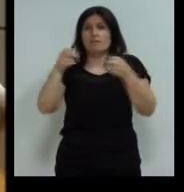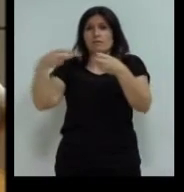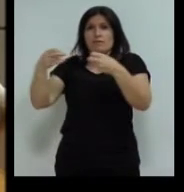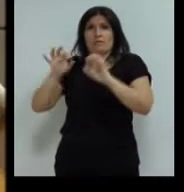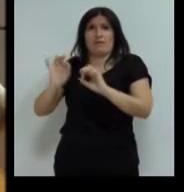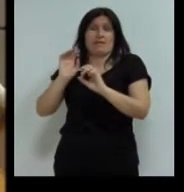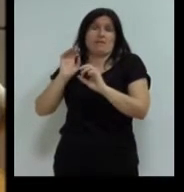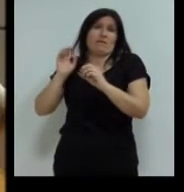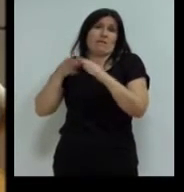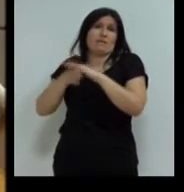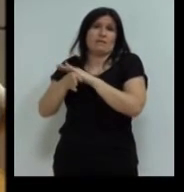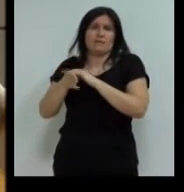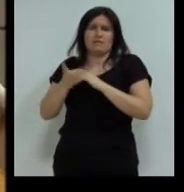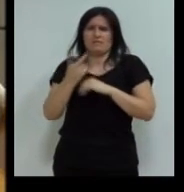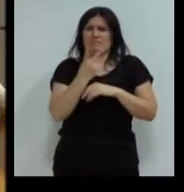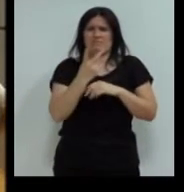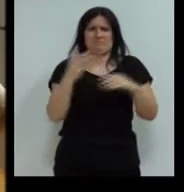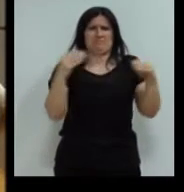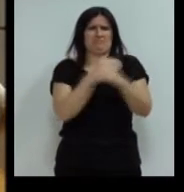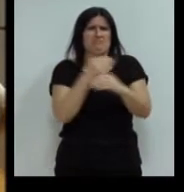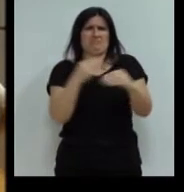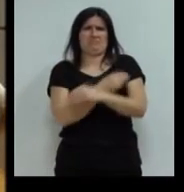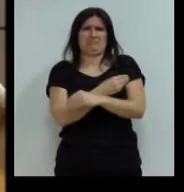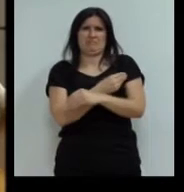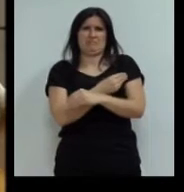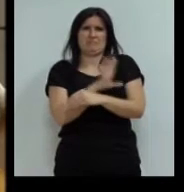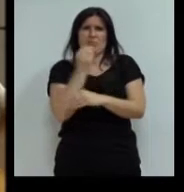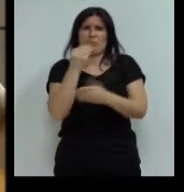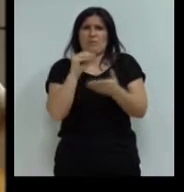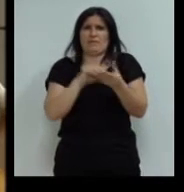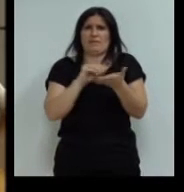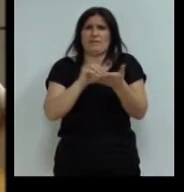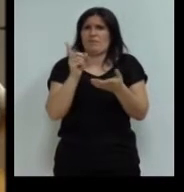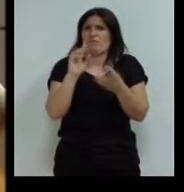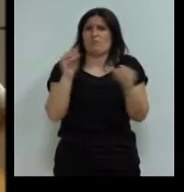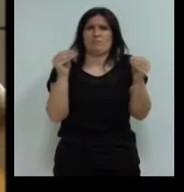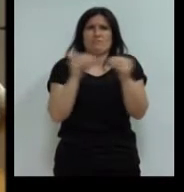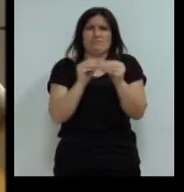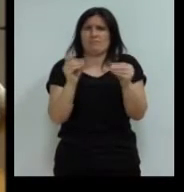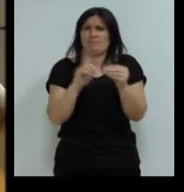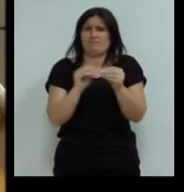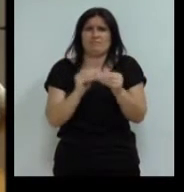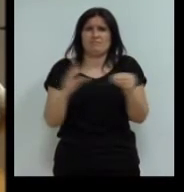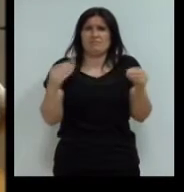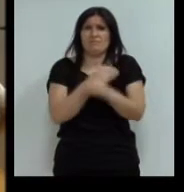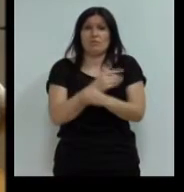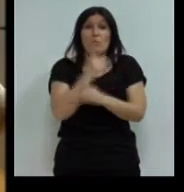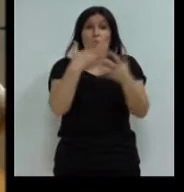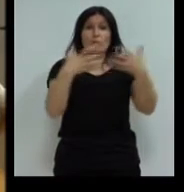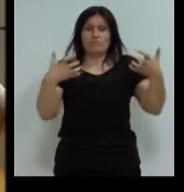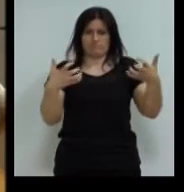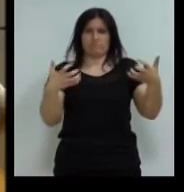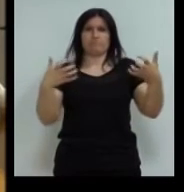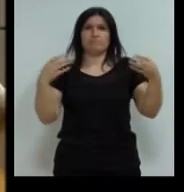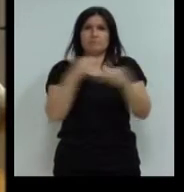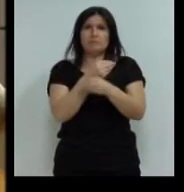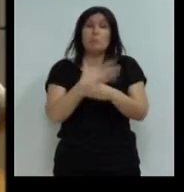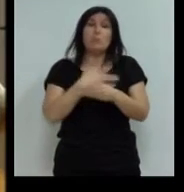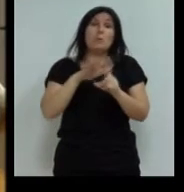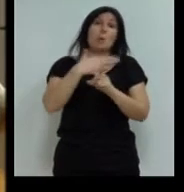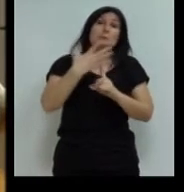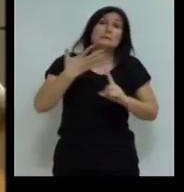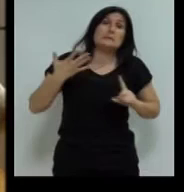tienen nada que ver. Es decir, puestas las palabras una detrás de otra no se corresponden, ninguna, en una frase, ninguna. Sí, el contexto a lo